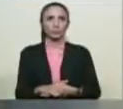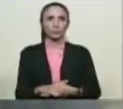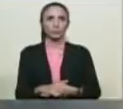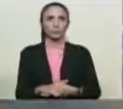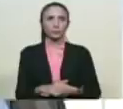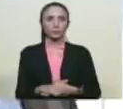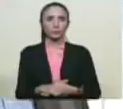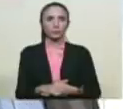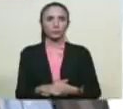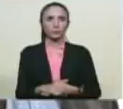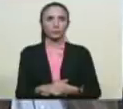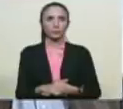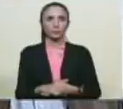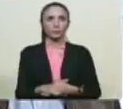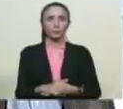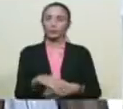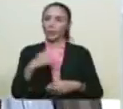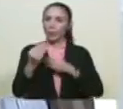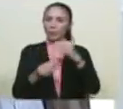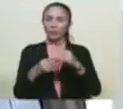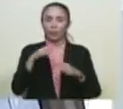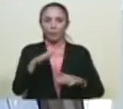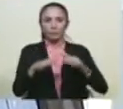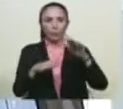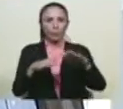1, 2, 3, 4, 5 pasos que estamos dando.